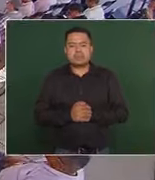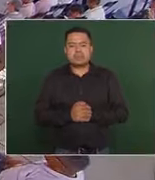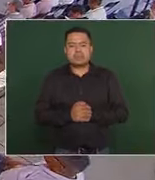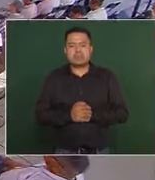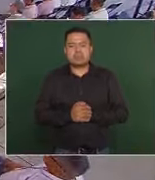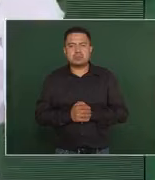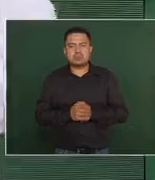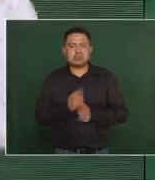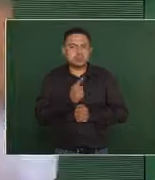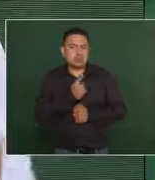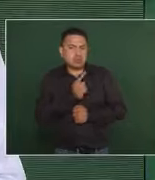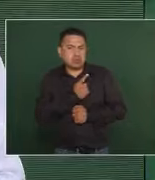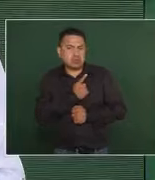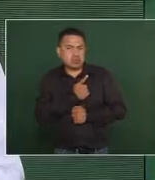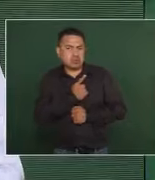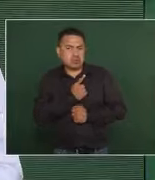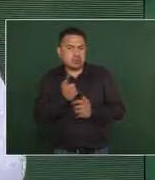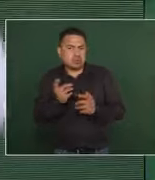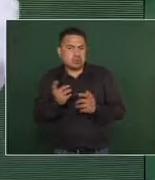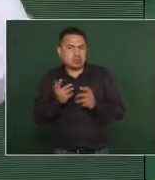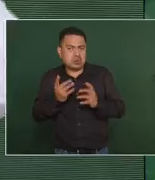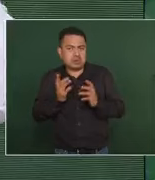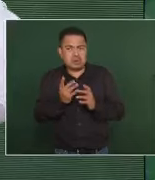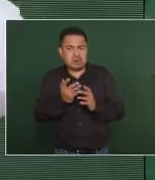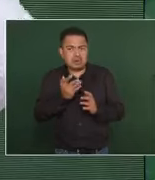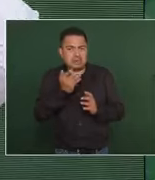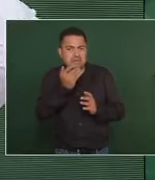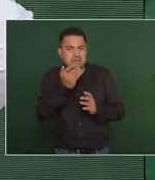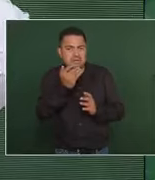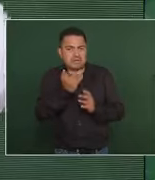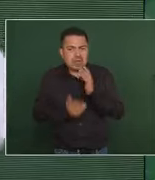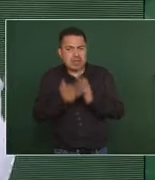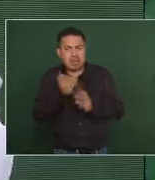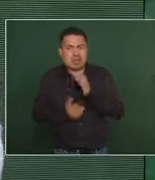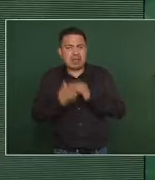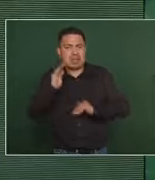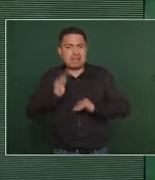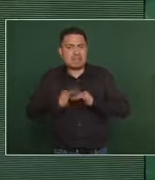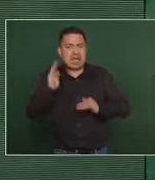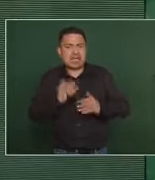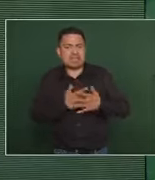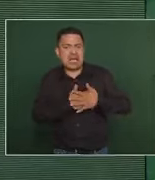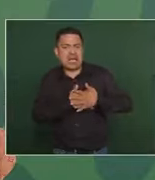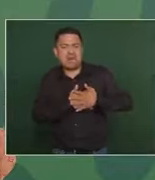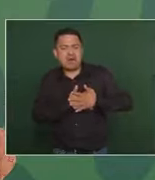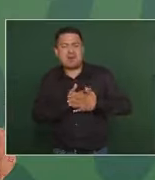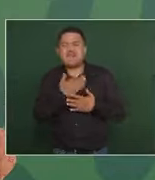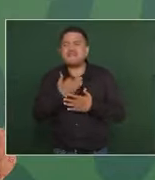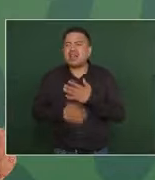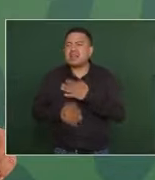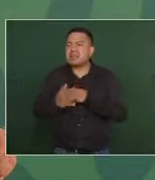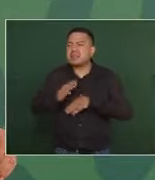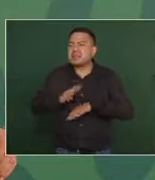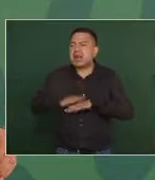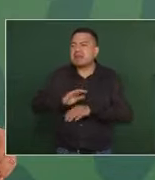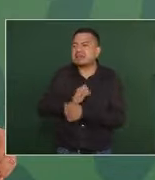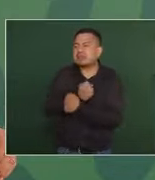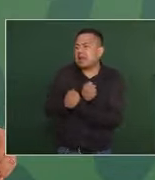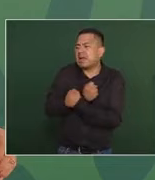Y solos, y les falta amor, y les falta apapacho.